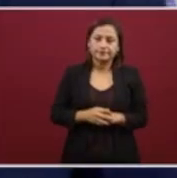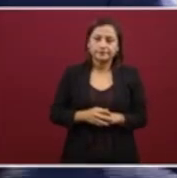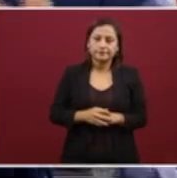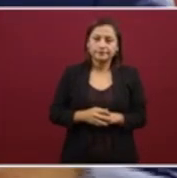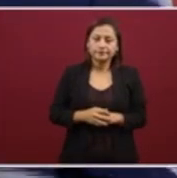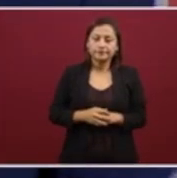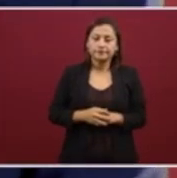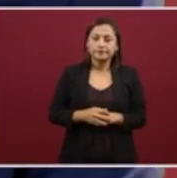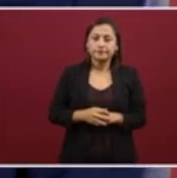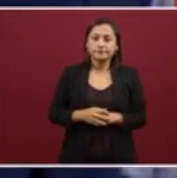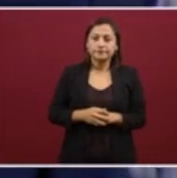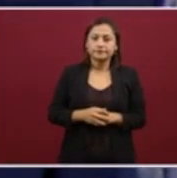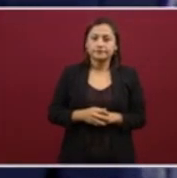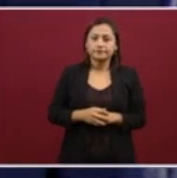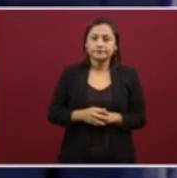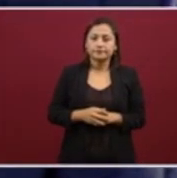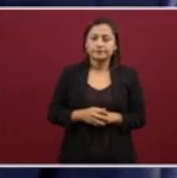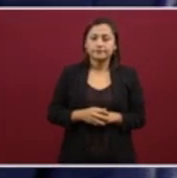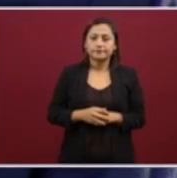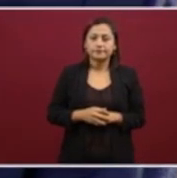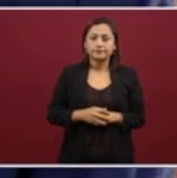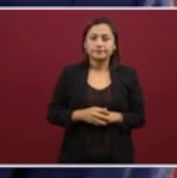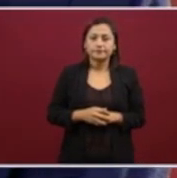Y luego